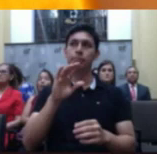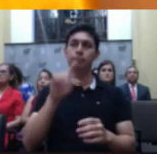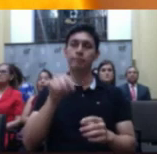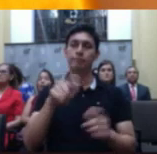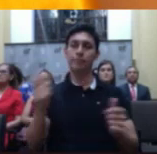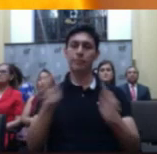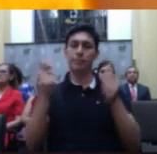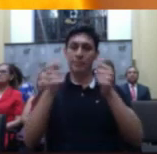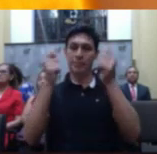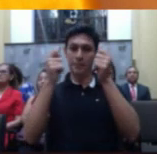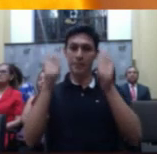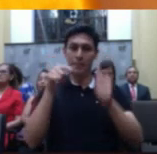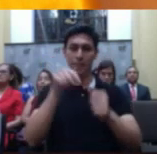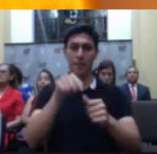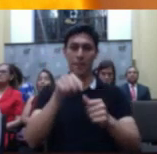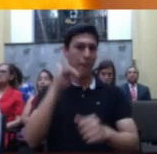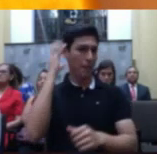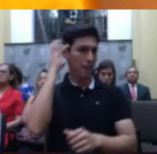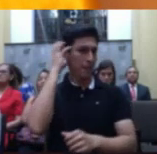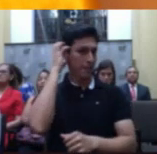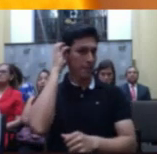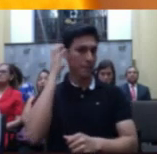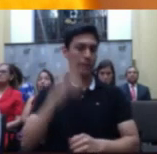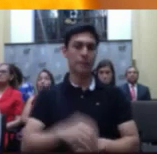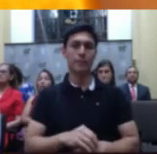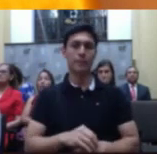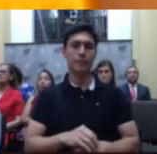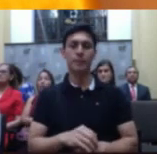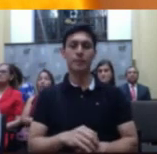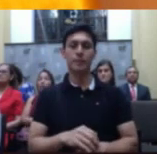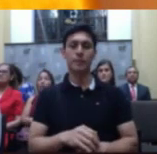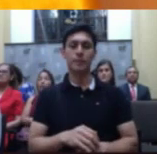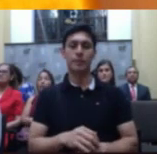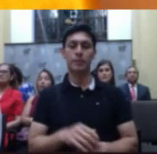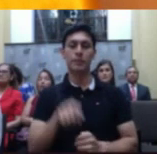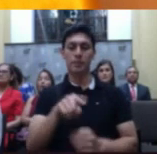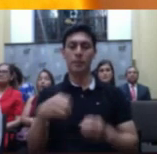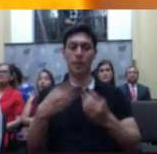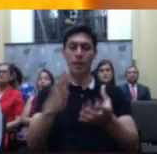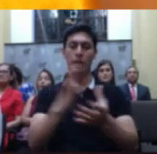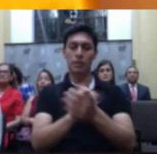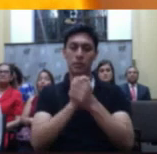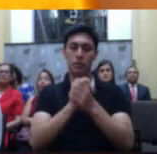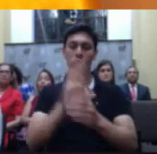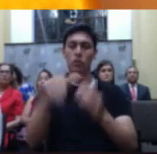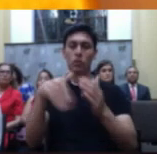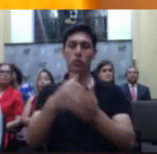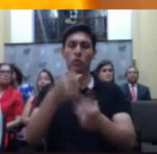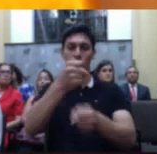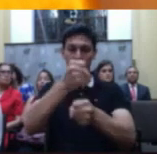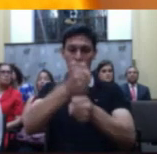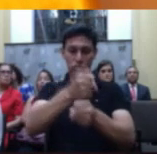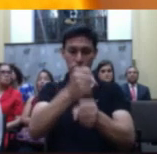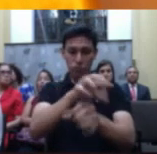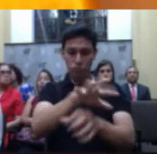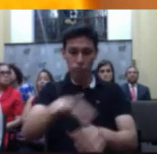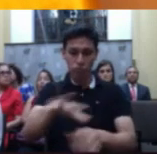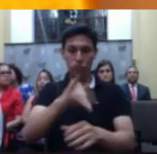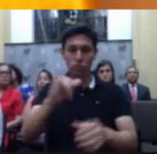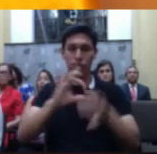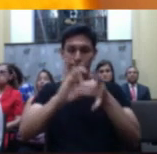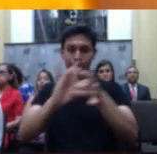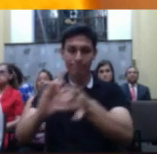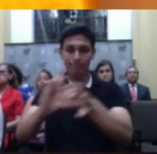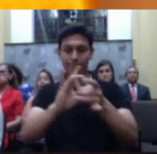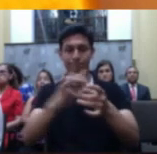161 aniversario de creación política del Distrito de Miraflores. Haciendo extensivo este saludo a todos sus funcionarios y colaboradores, elevando